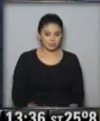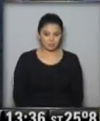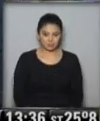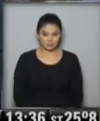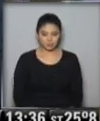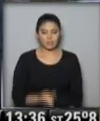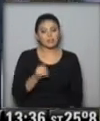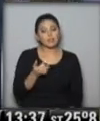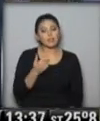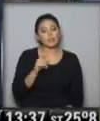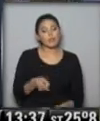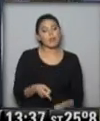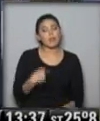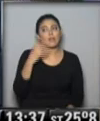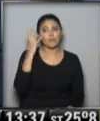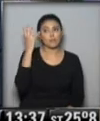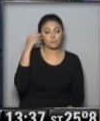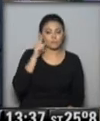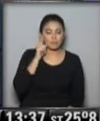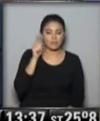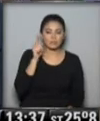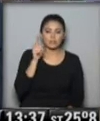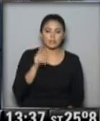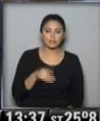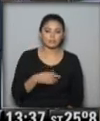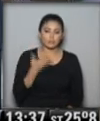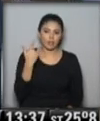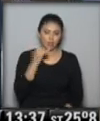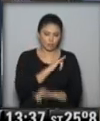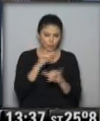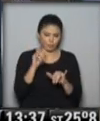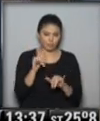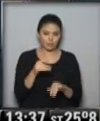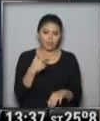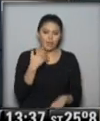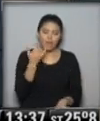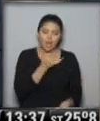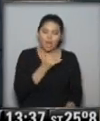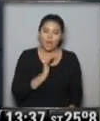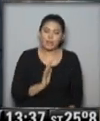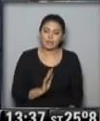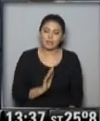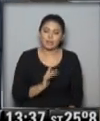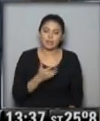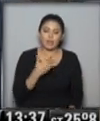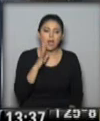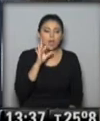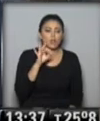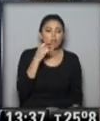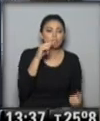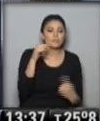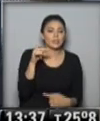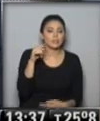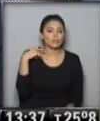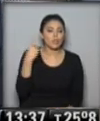lo que pasa también en francia es como decía muy bien en informes hay una excepción en lo que se esperaba del presidente